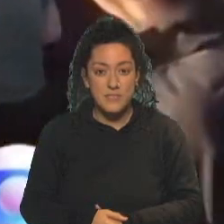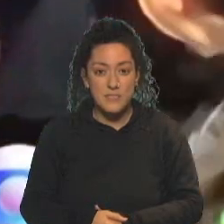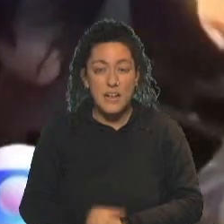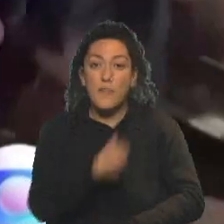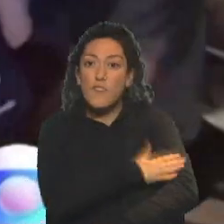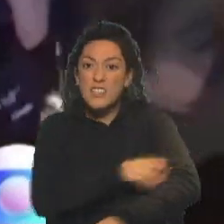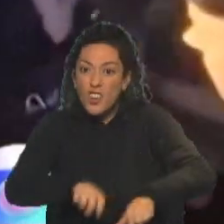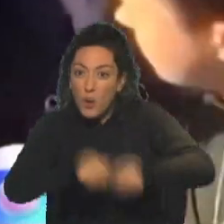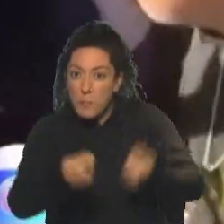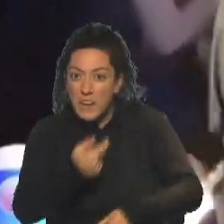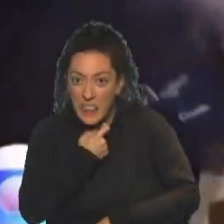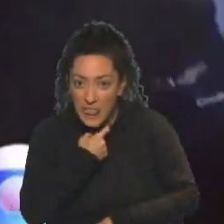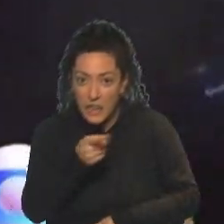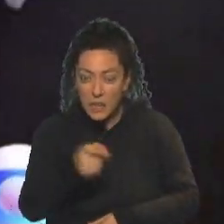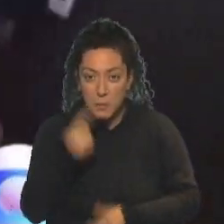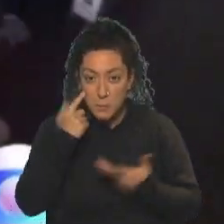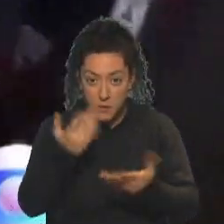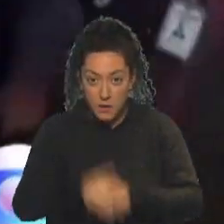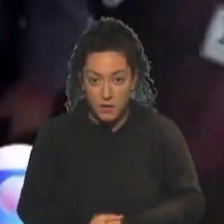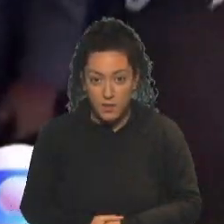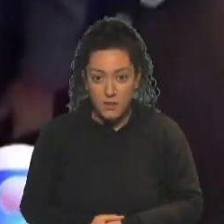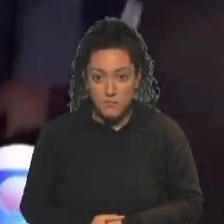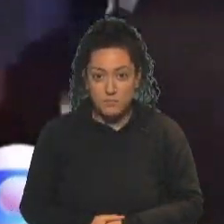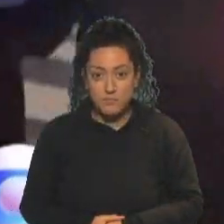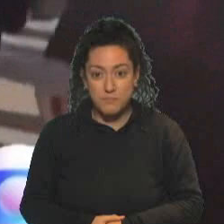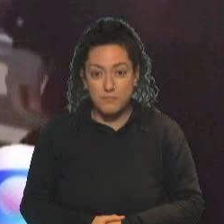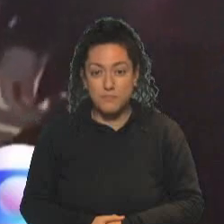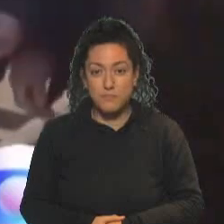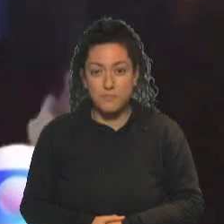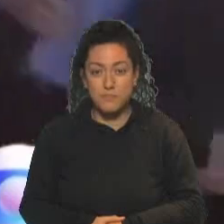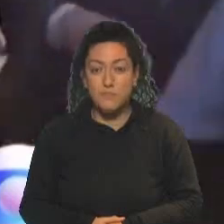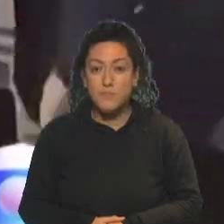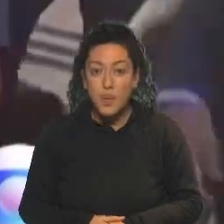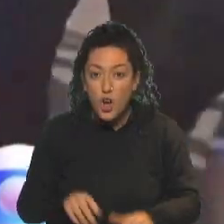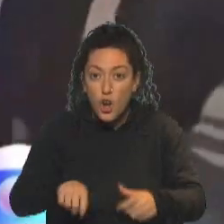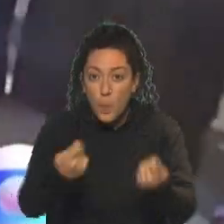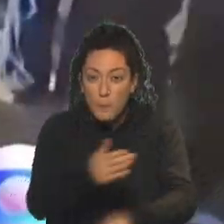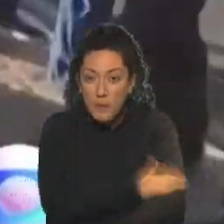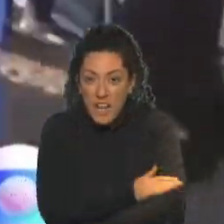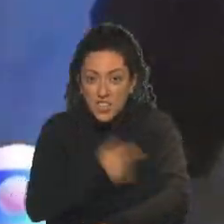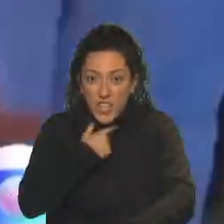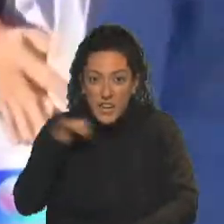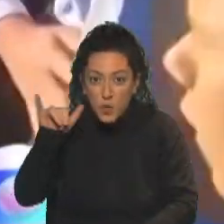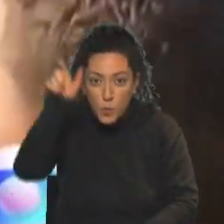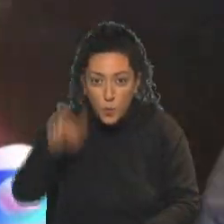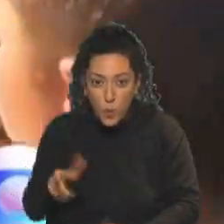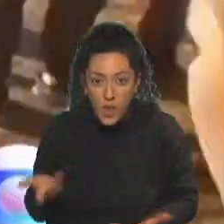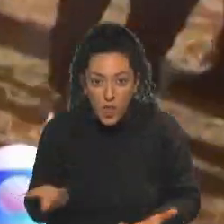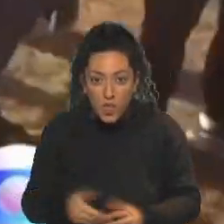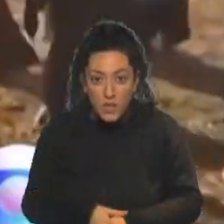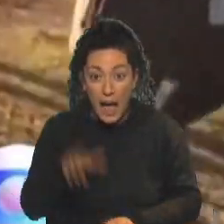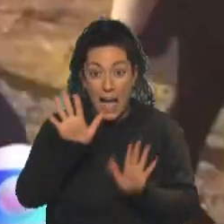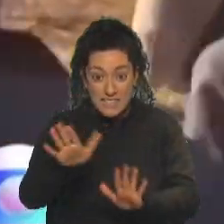brazo miren les va a romper el brazo le quiere romper el brazo al youtube este es el